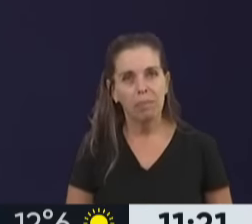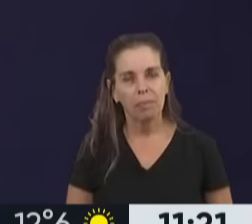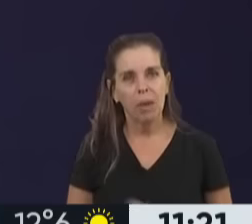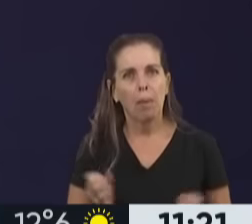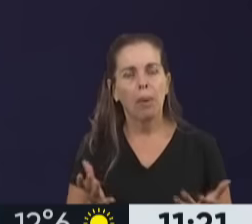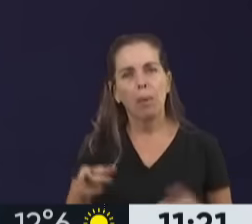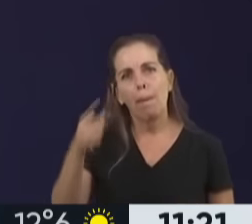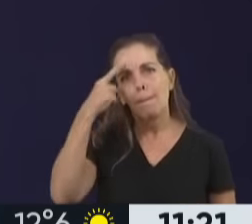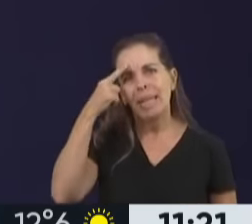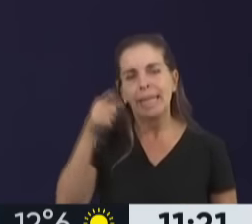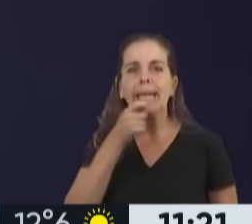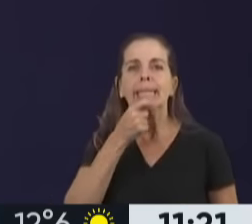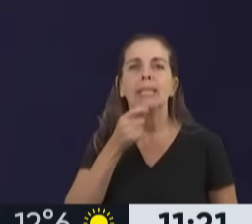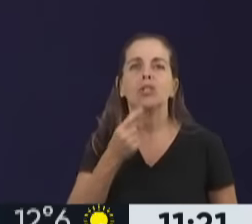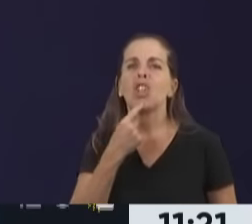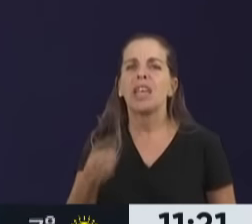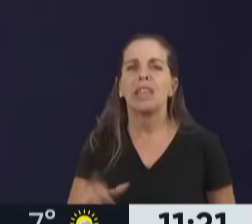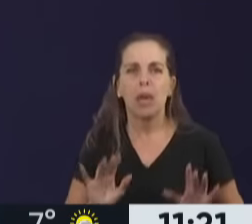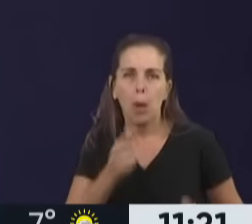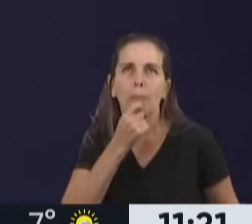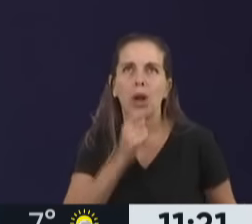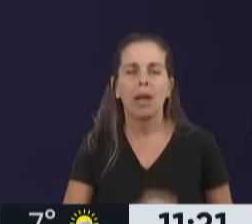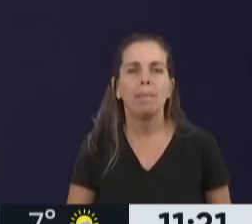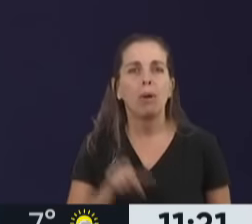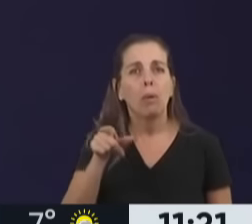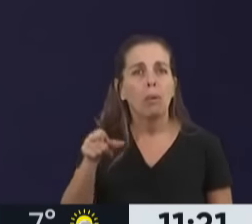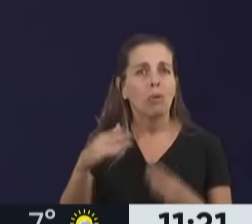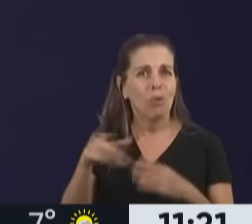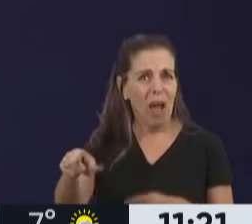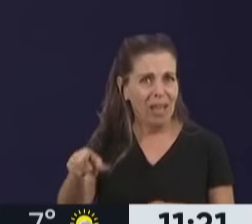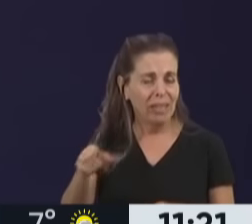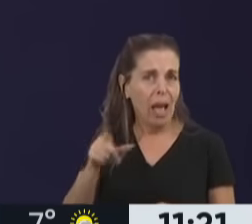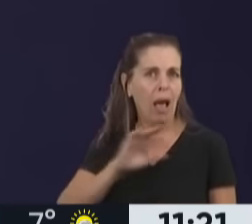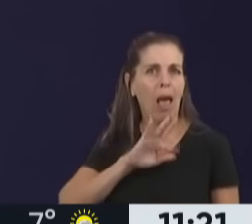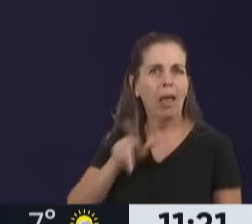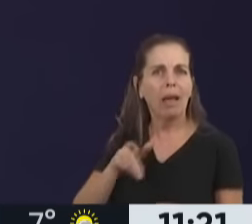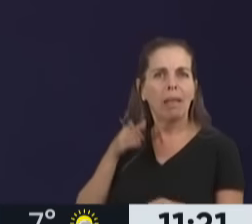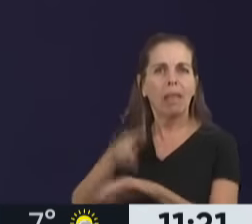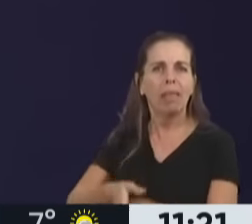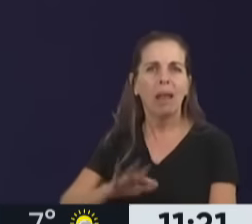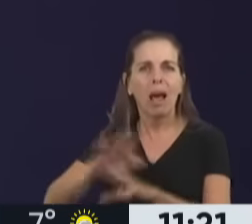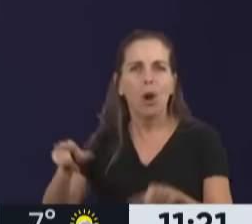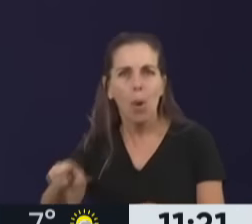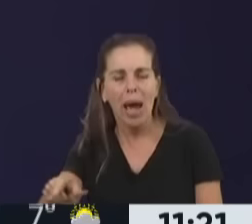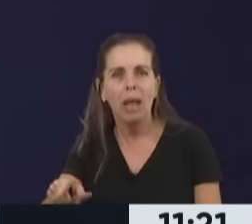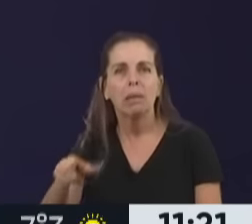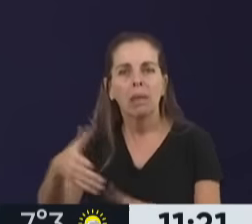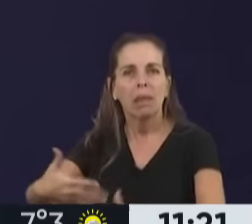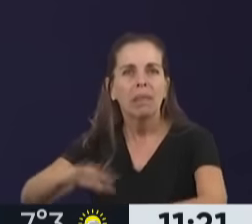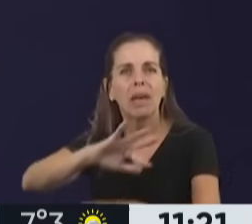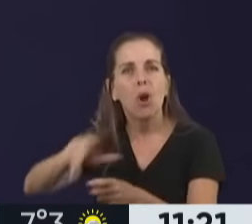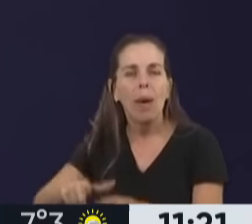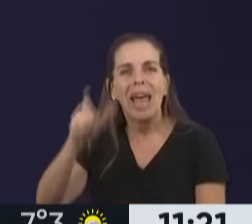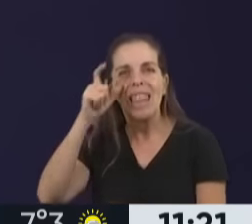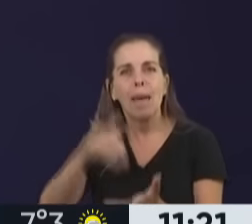Imagínate que yo te plantee bueno si alguien si te entran a robar a tu casa Dios no lo permita y se llevan 10 millones de pesos